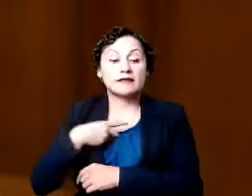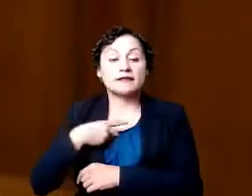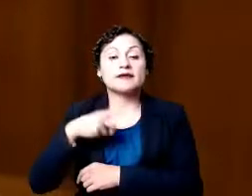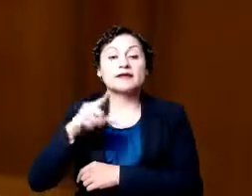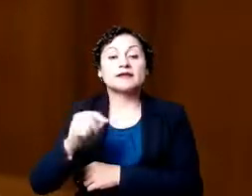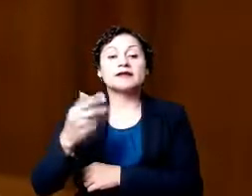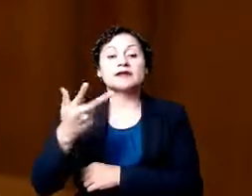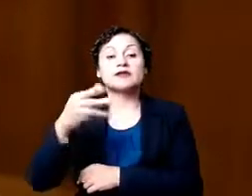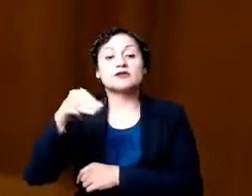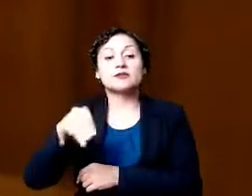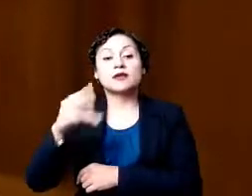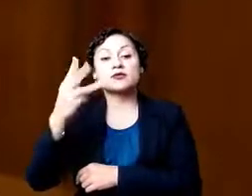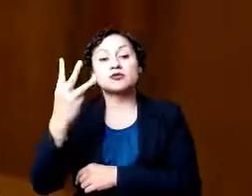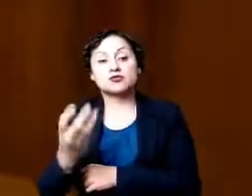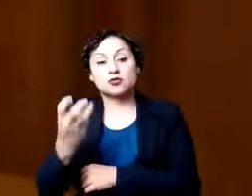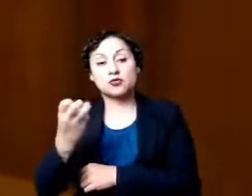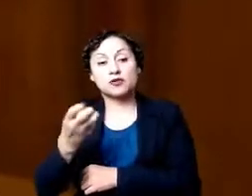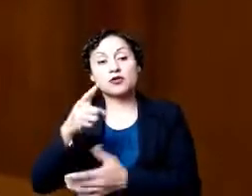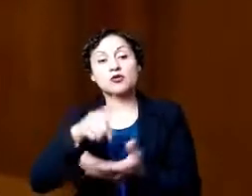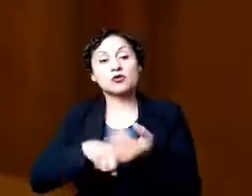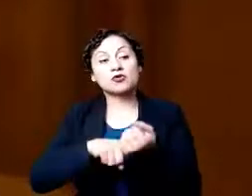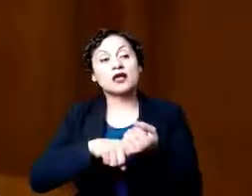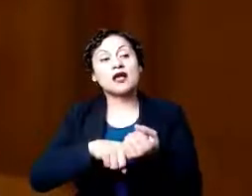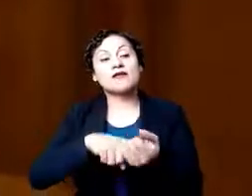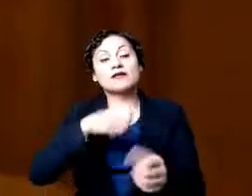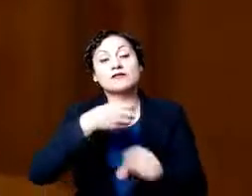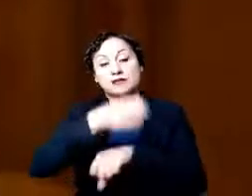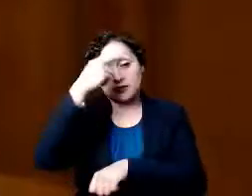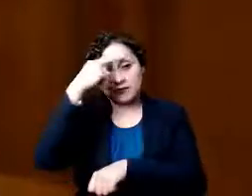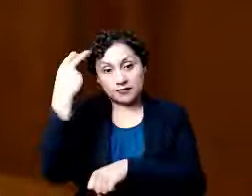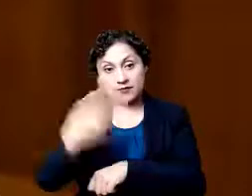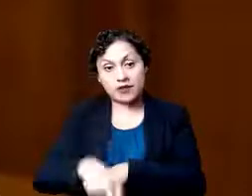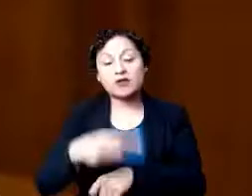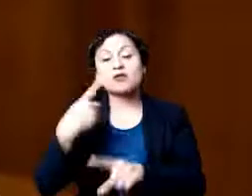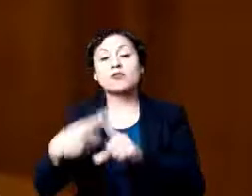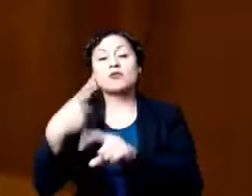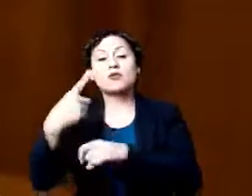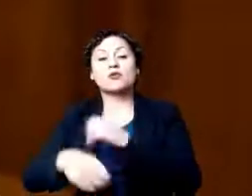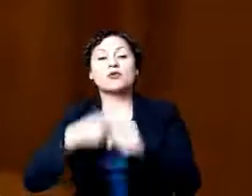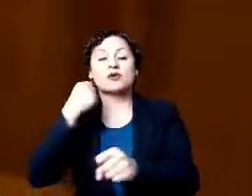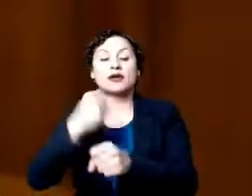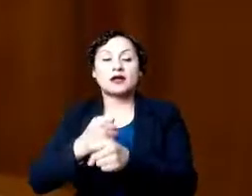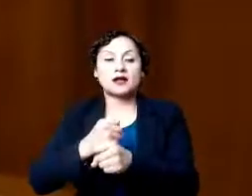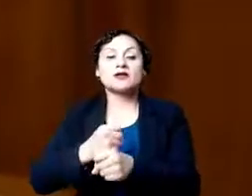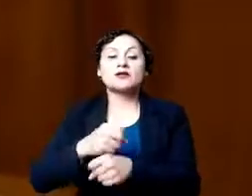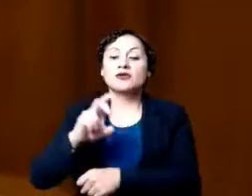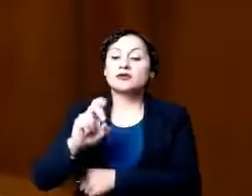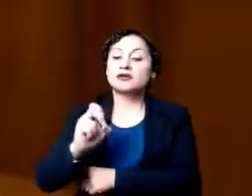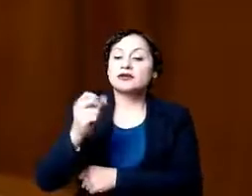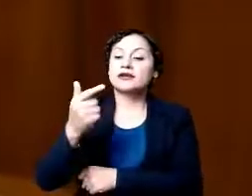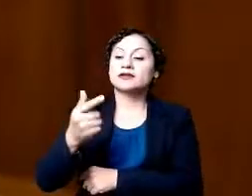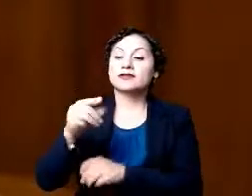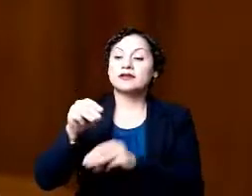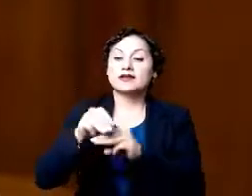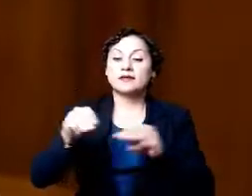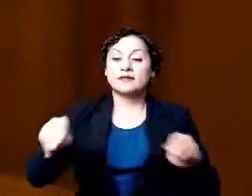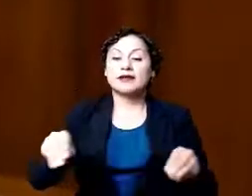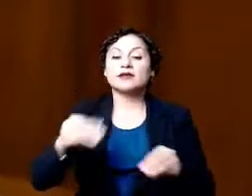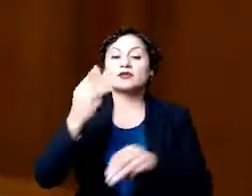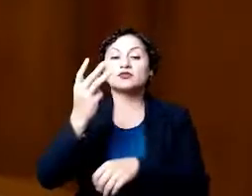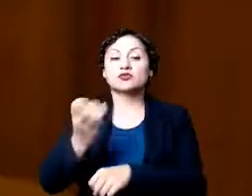metros cúbicos por habitante en el año se espera que disminuya hasta 237 metros cúbicos en